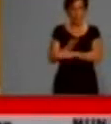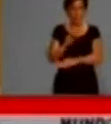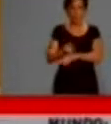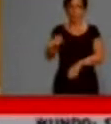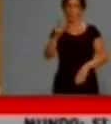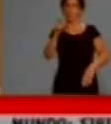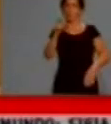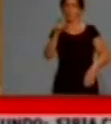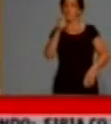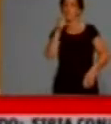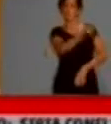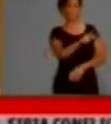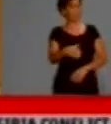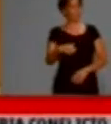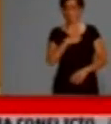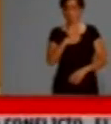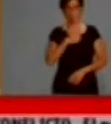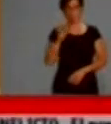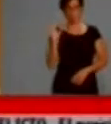ofender.